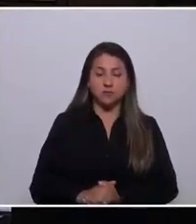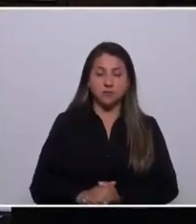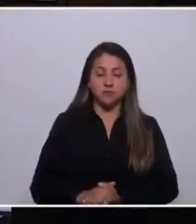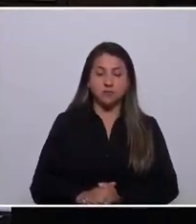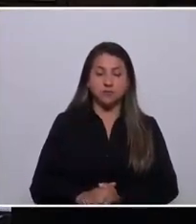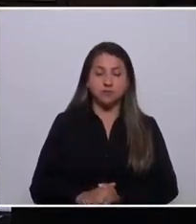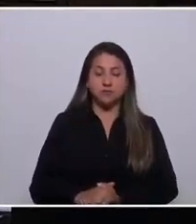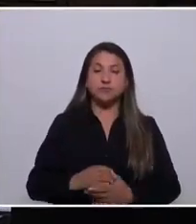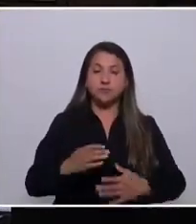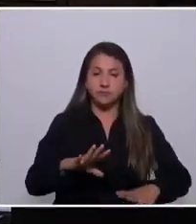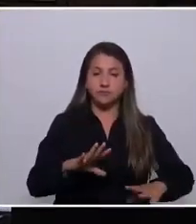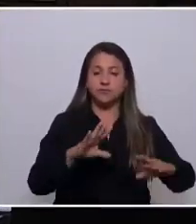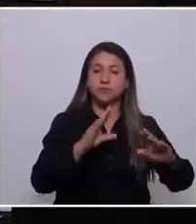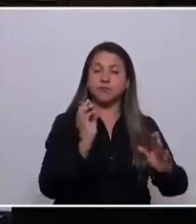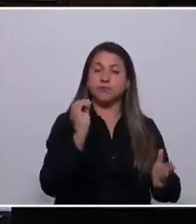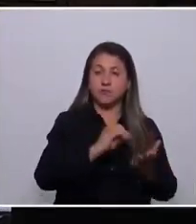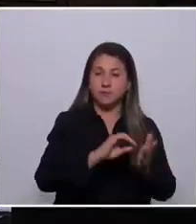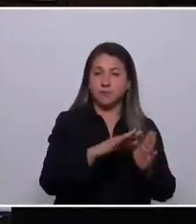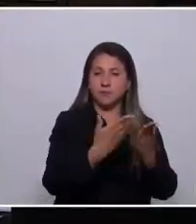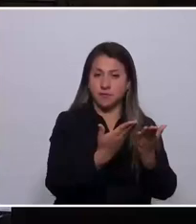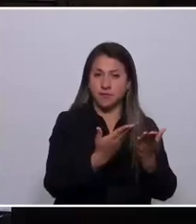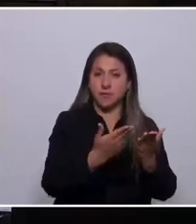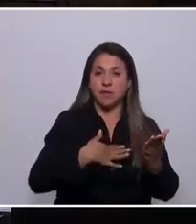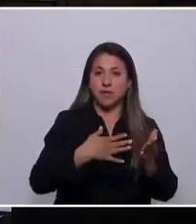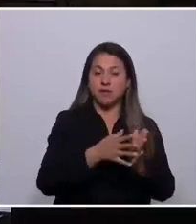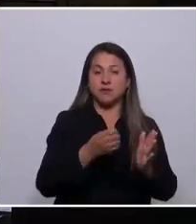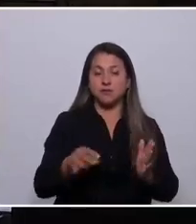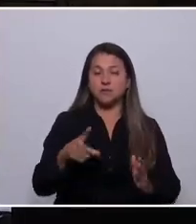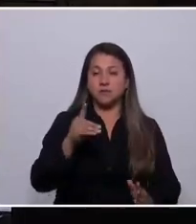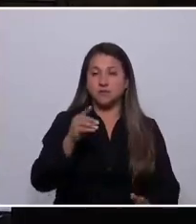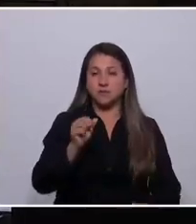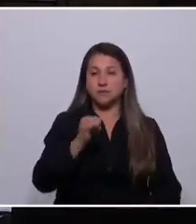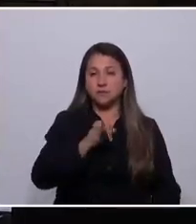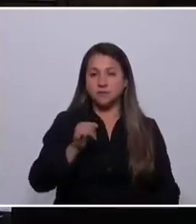64. Se toma nota del retiro, señor Daza. Muchas gracias.